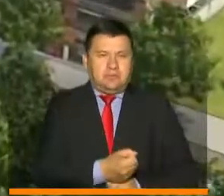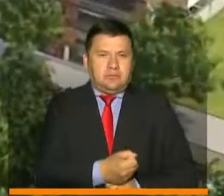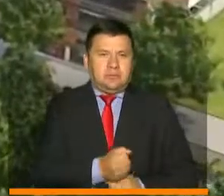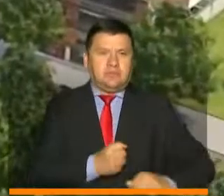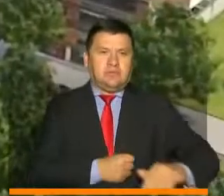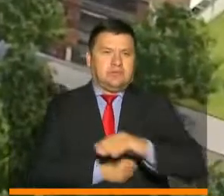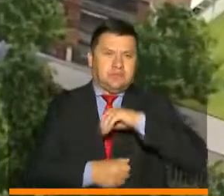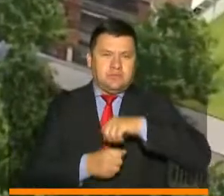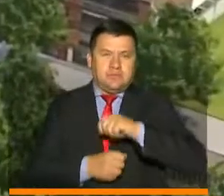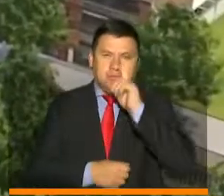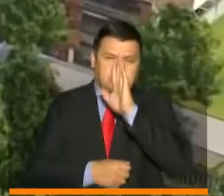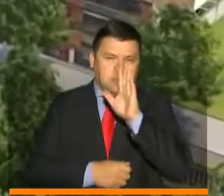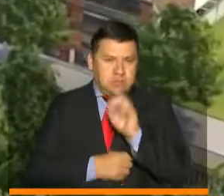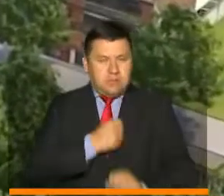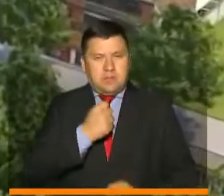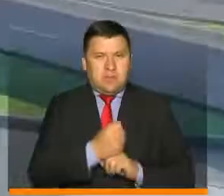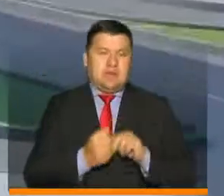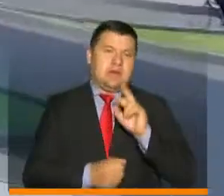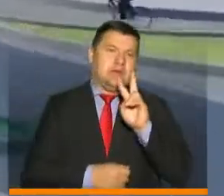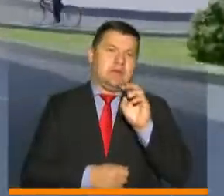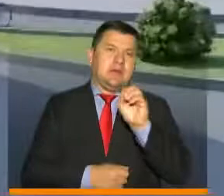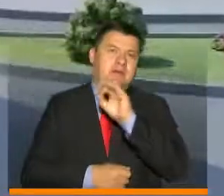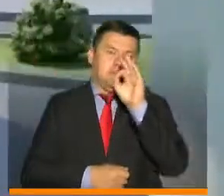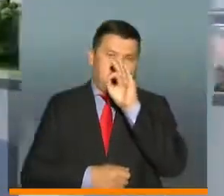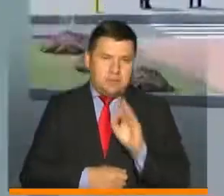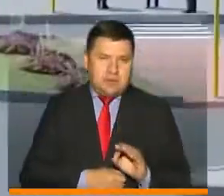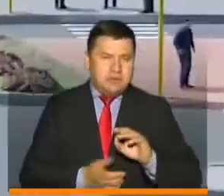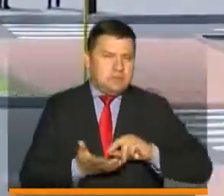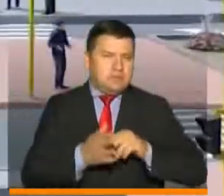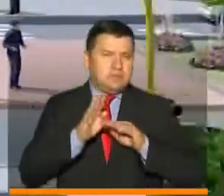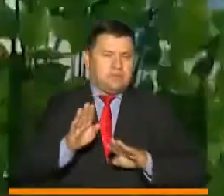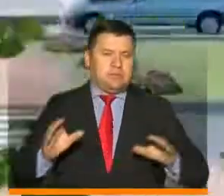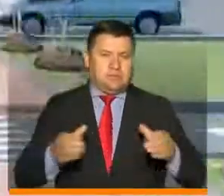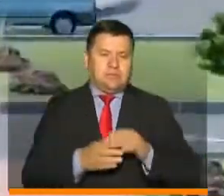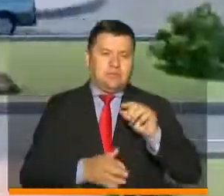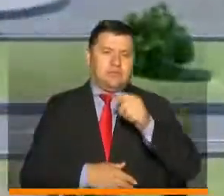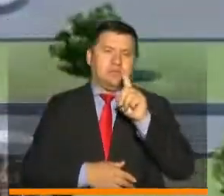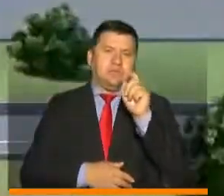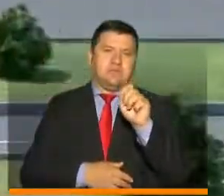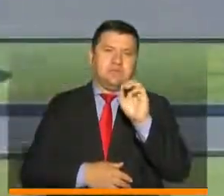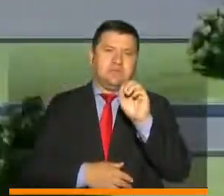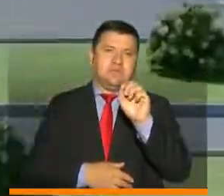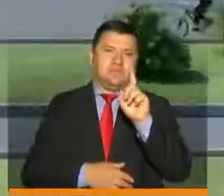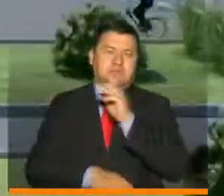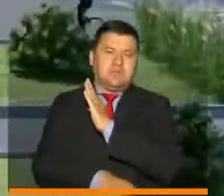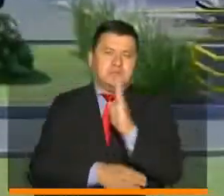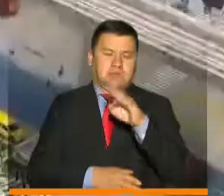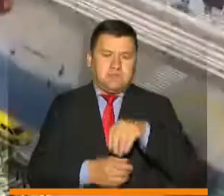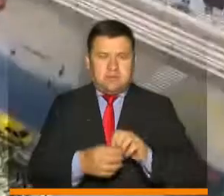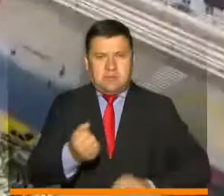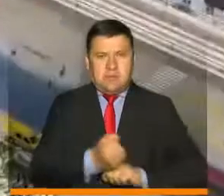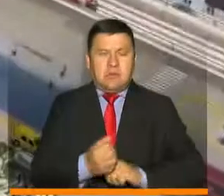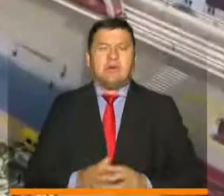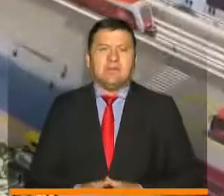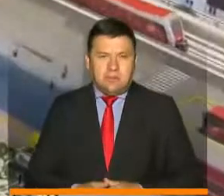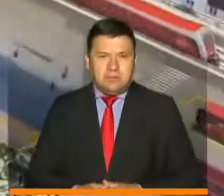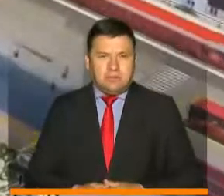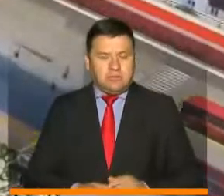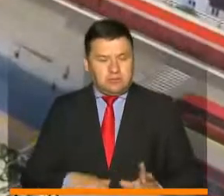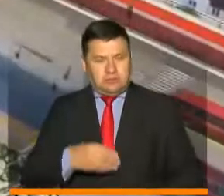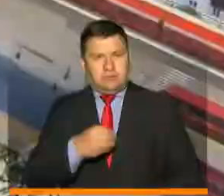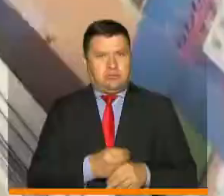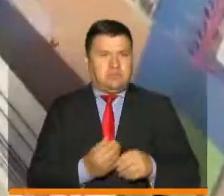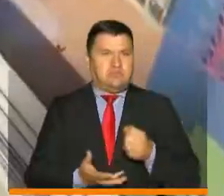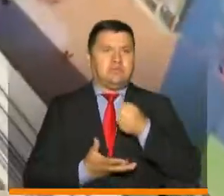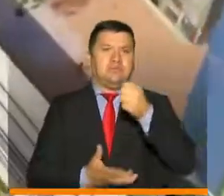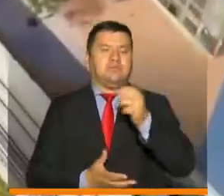los cuales la nación aporta el 70%, lo que representa 16,06 billones de pesos. Esto se complementa con